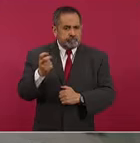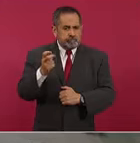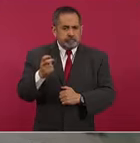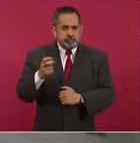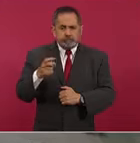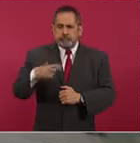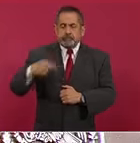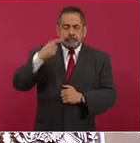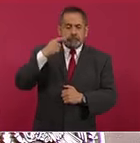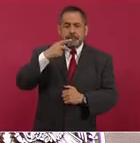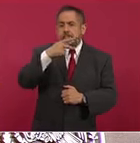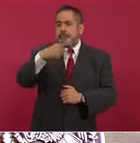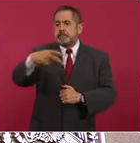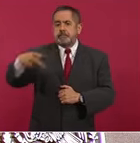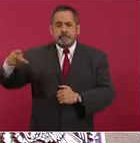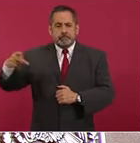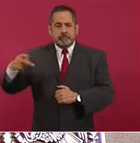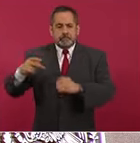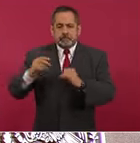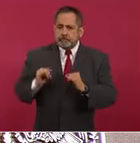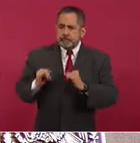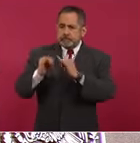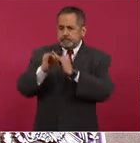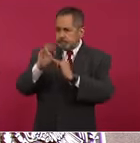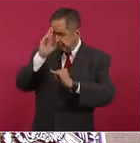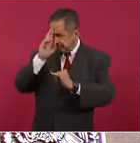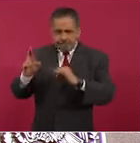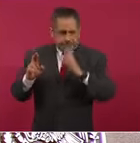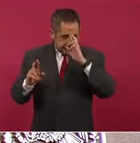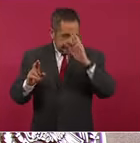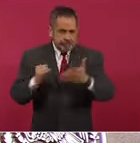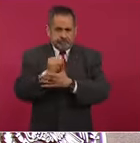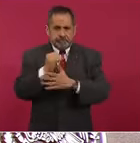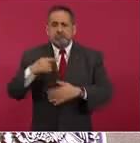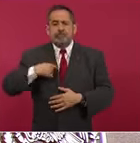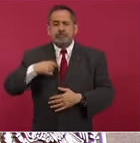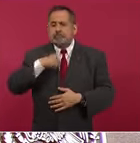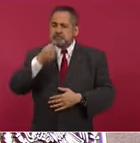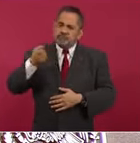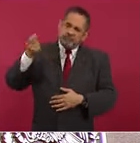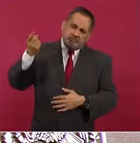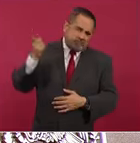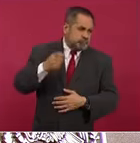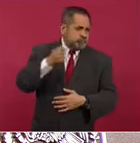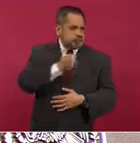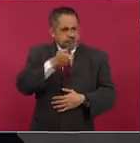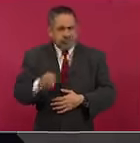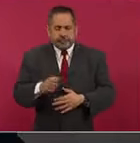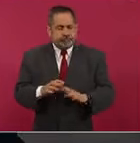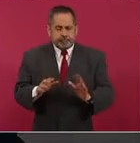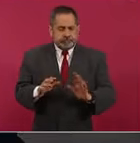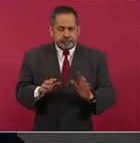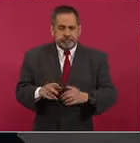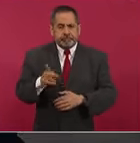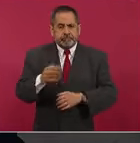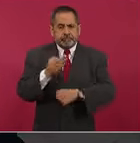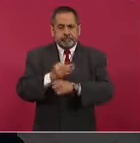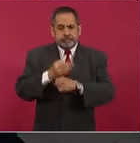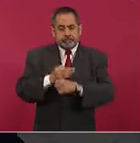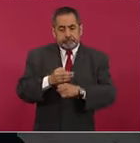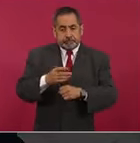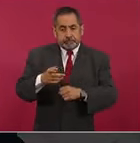la decisión de cada institución, como se ha marcado aquí, nada es por la fuerza. Sin embargo, ahorita, en atención a